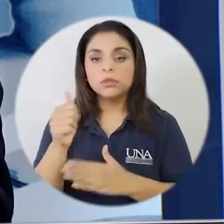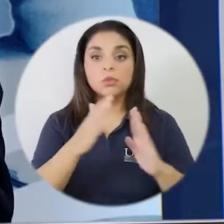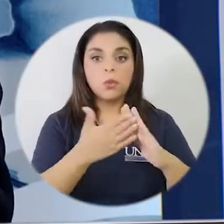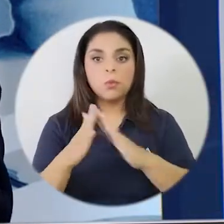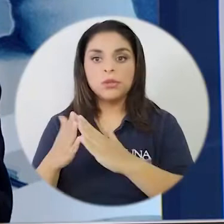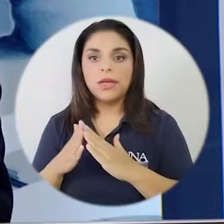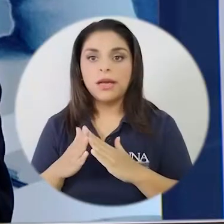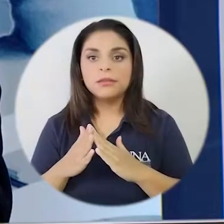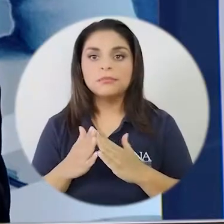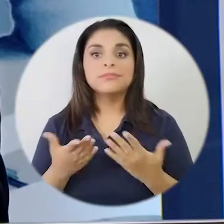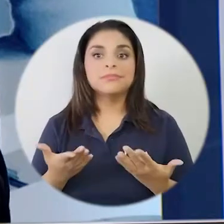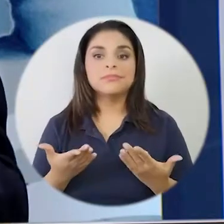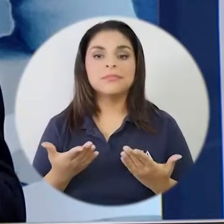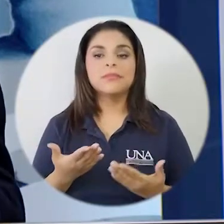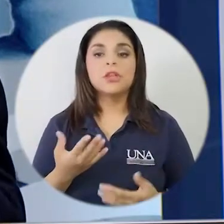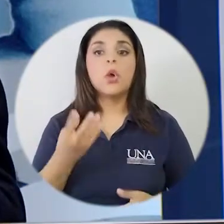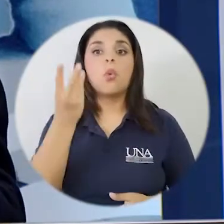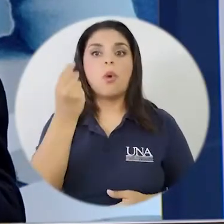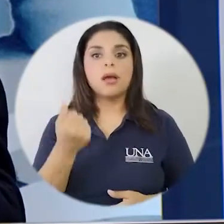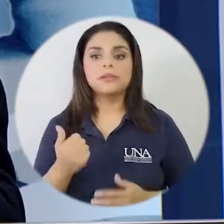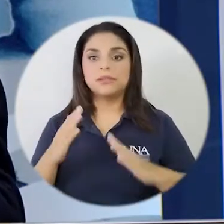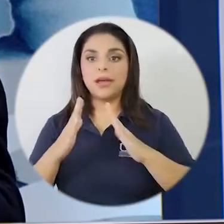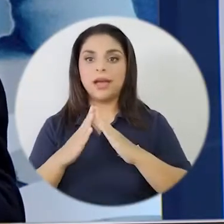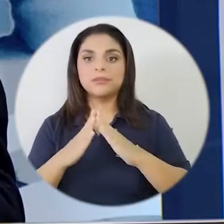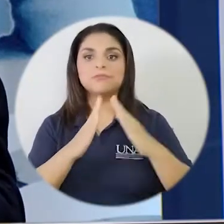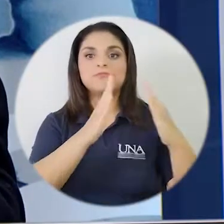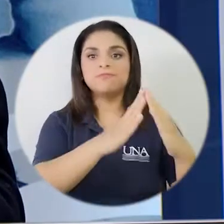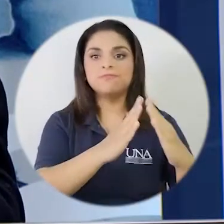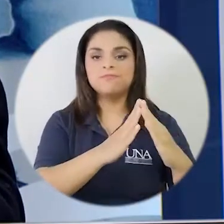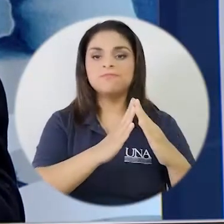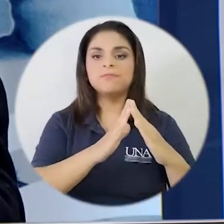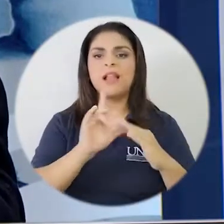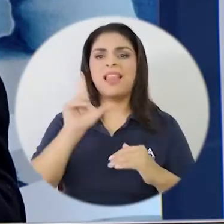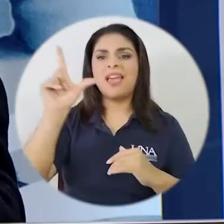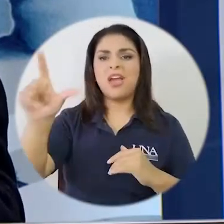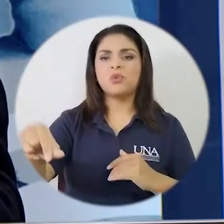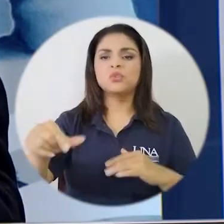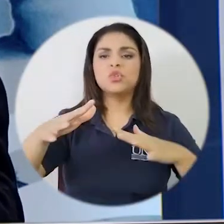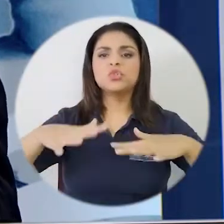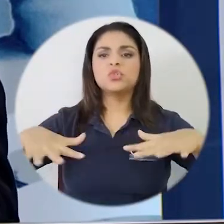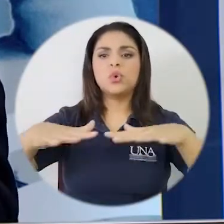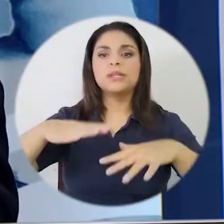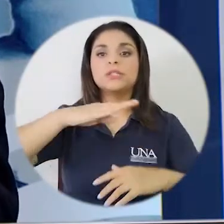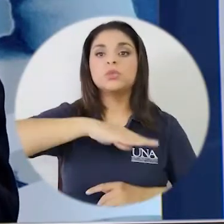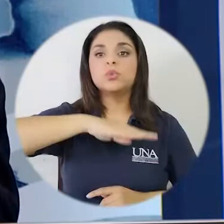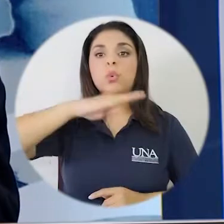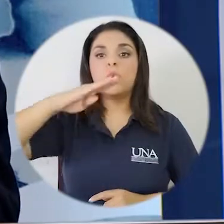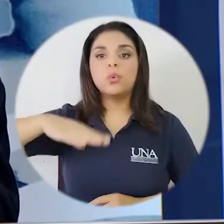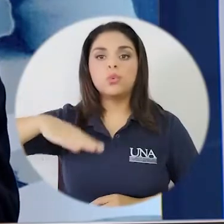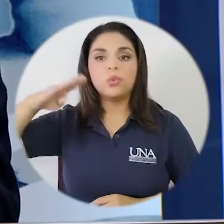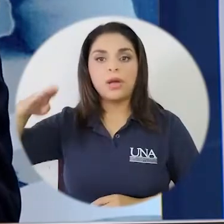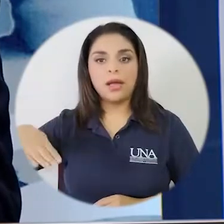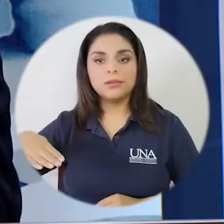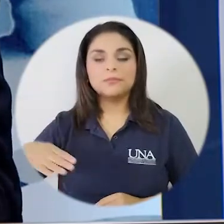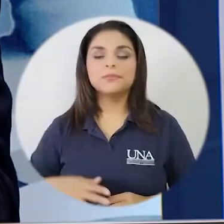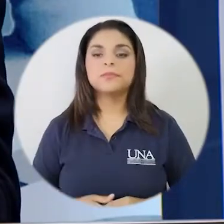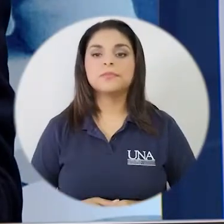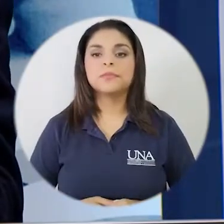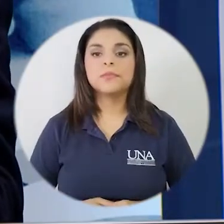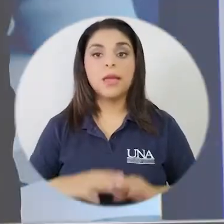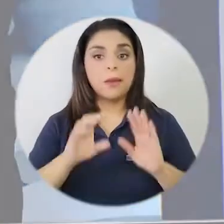otras comunidades. Bueno, ¿cuánto nos alejan las casas habitacionales en zonas rurales? Por ejemplo,